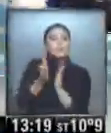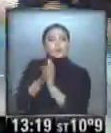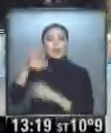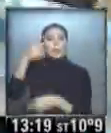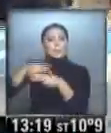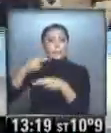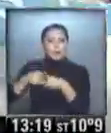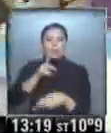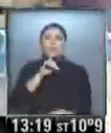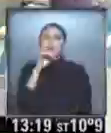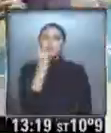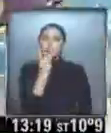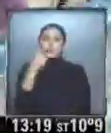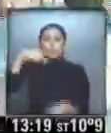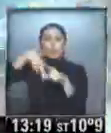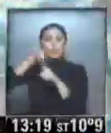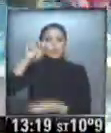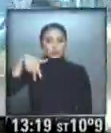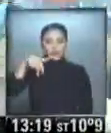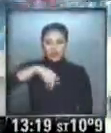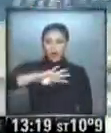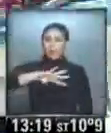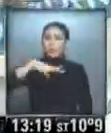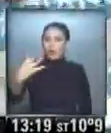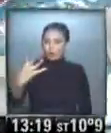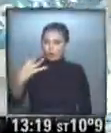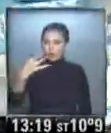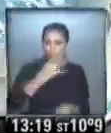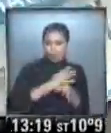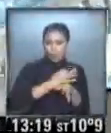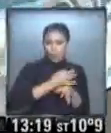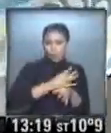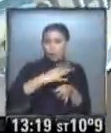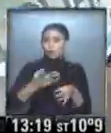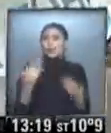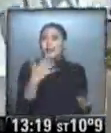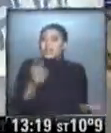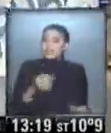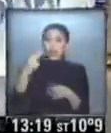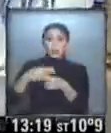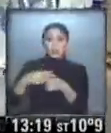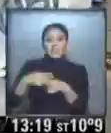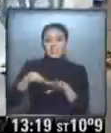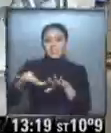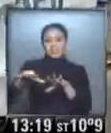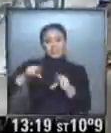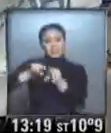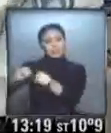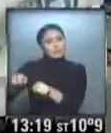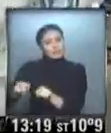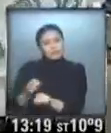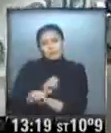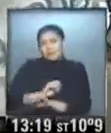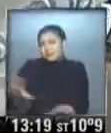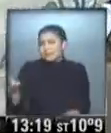Plaza Tunión, que queda a 4 cuadras de la escuela, y la verdad que es una plaza en estado de deterioro total,